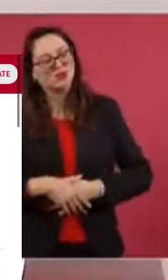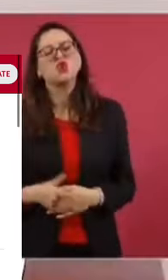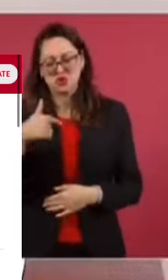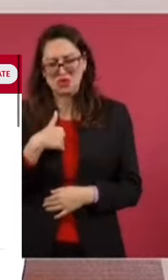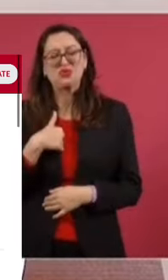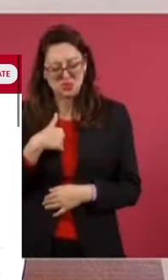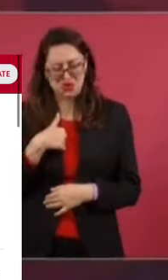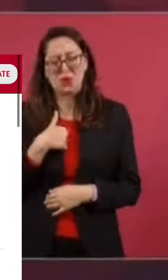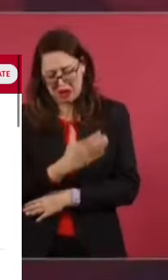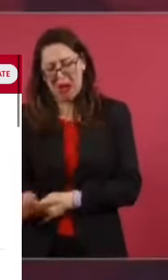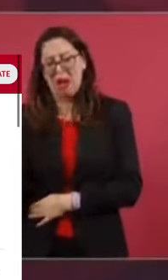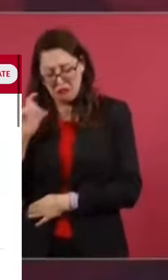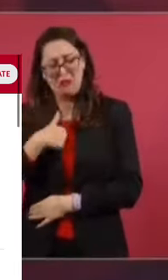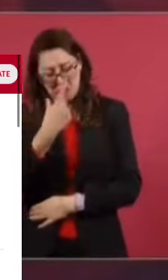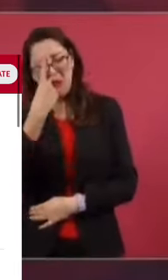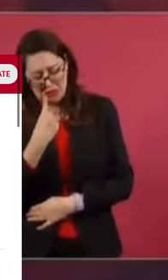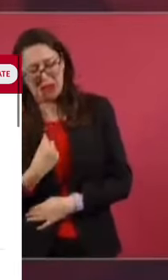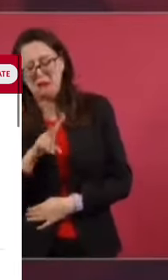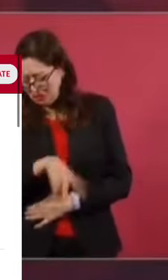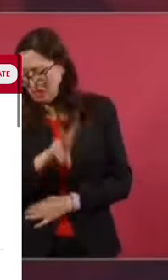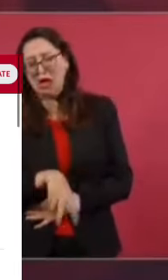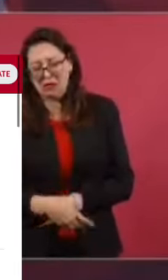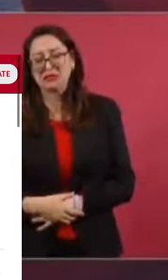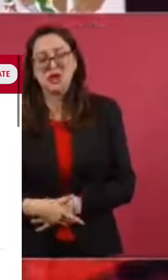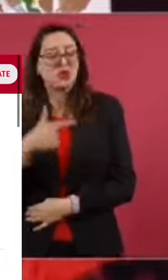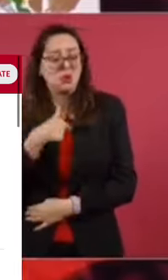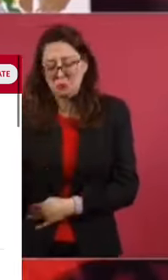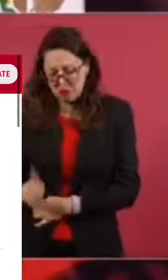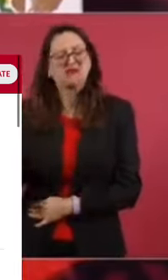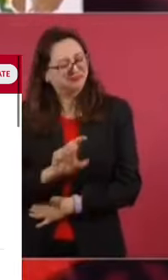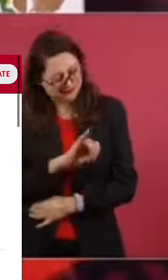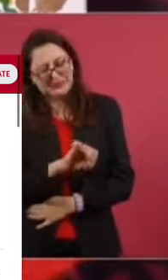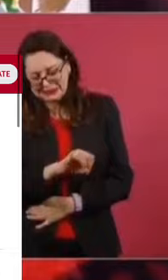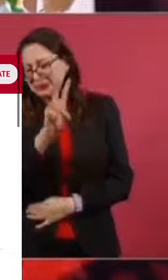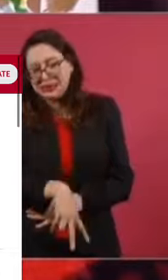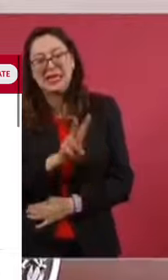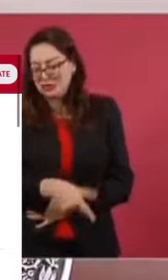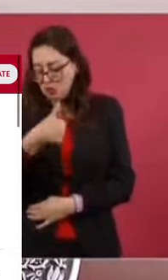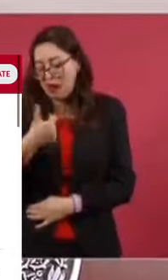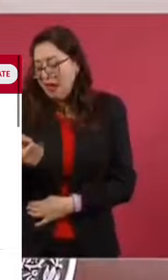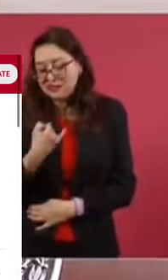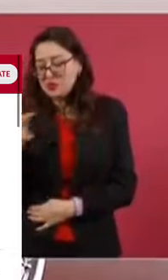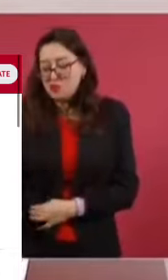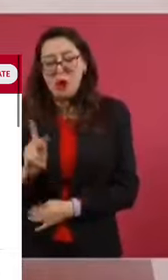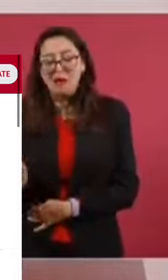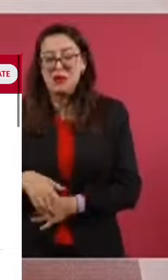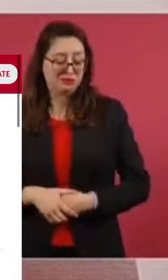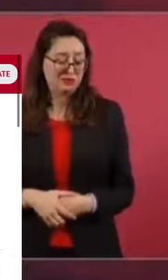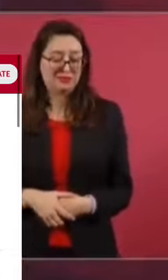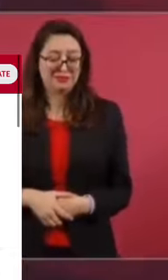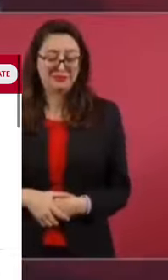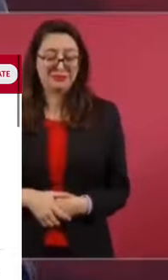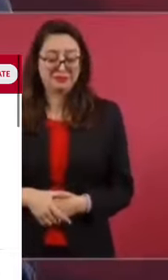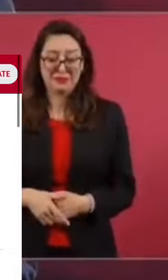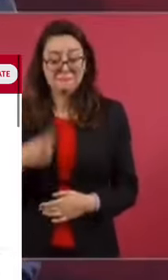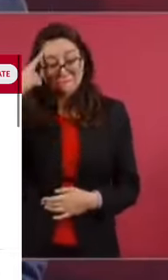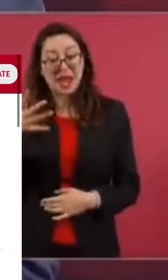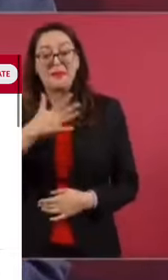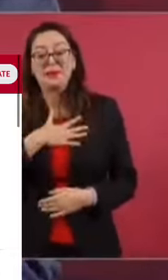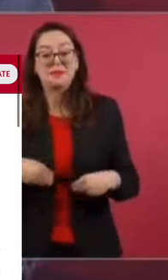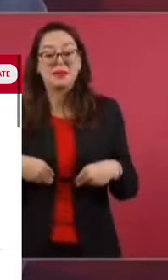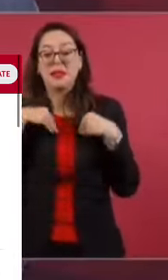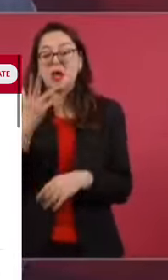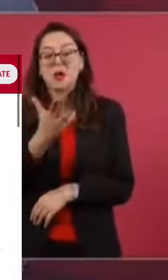dice Aguilar Camín. Soy de Tepetitán, Acuspana, Tabasco. Pero lo que estimo más importante en mi